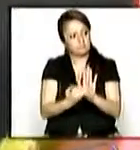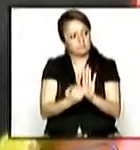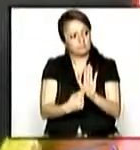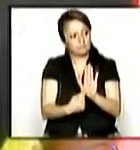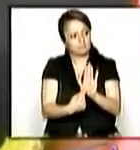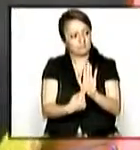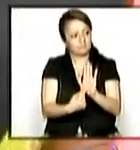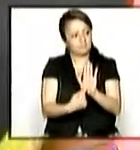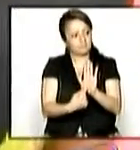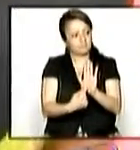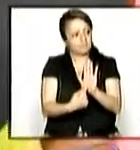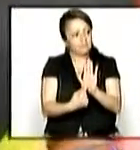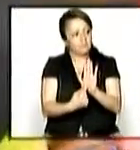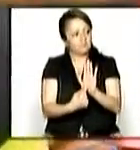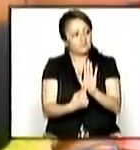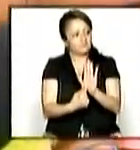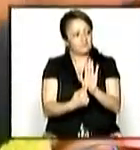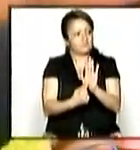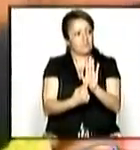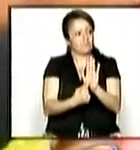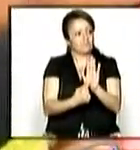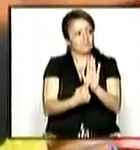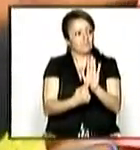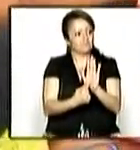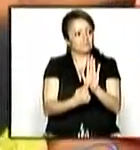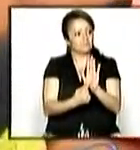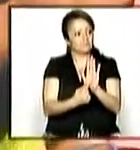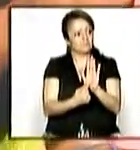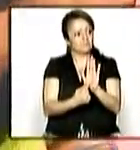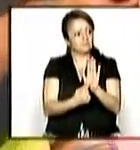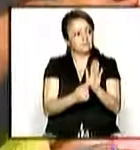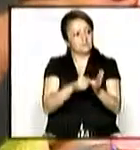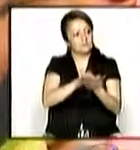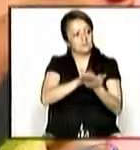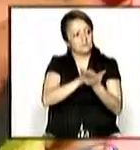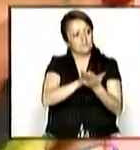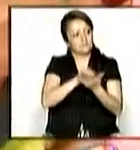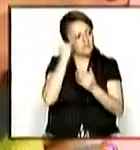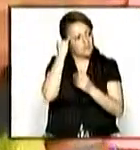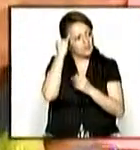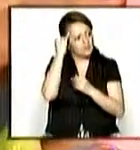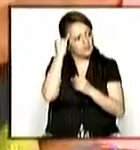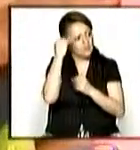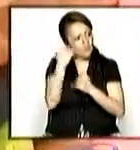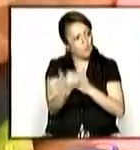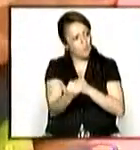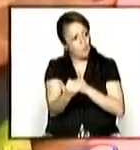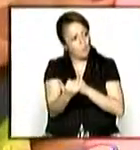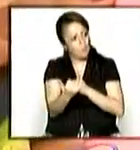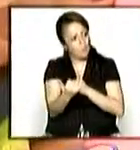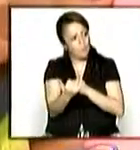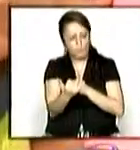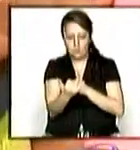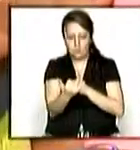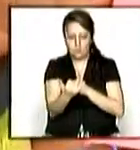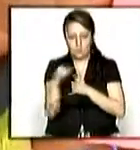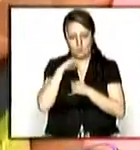el camarógrafo, gracias. Entonces la idea es que tenemos este tipo